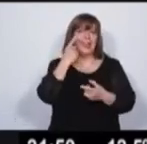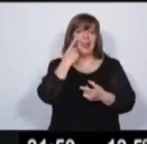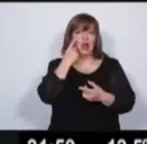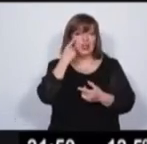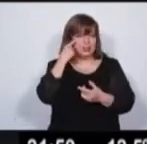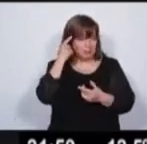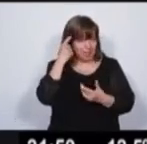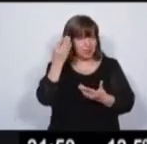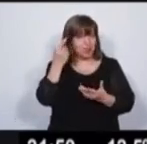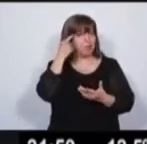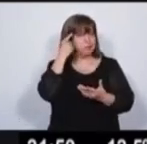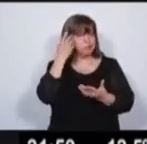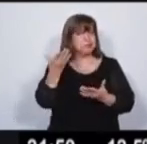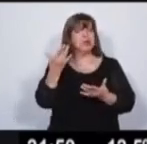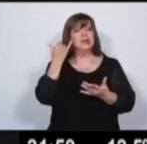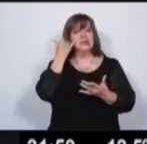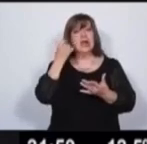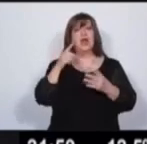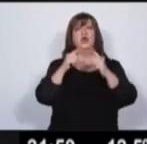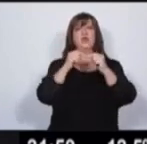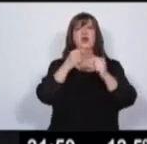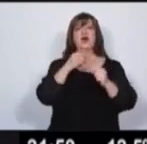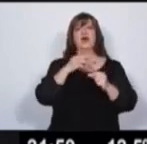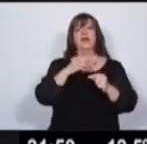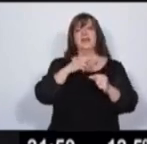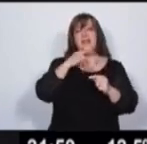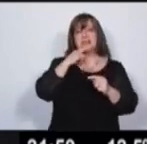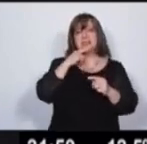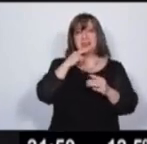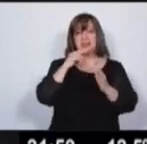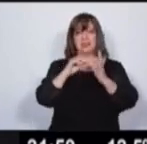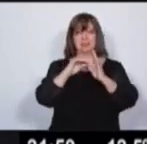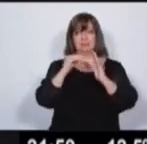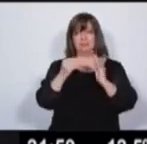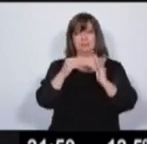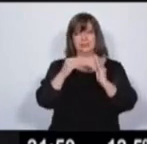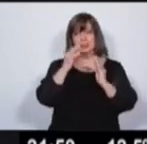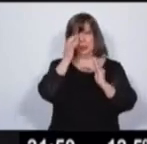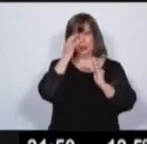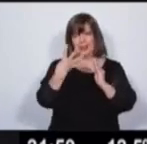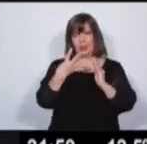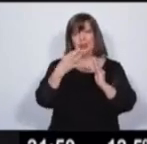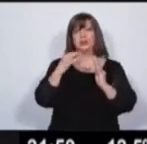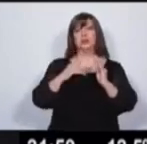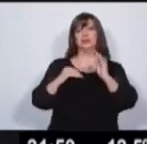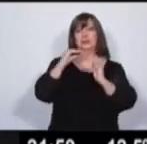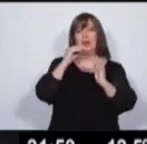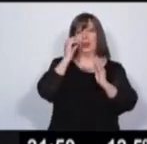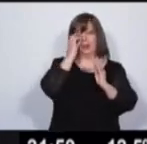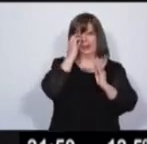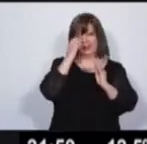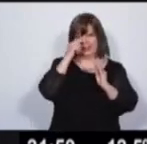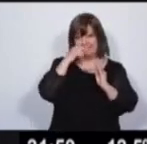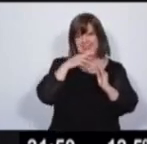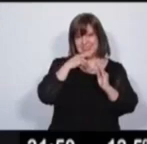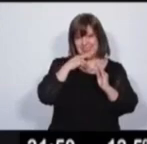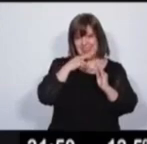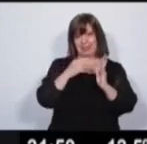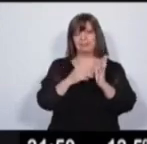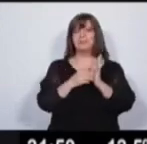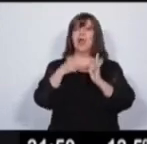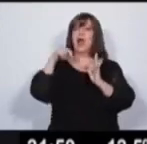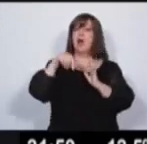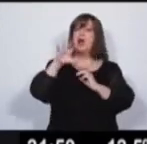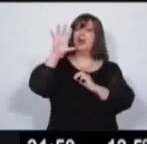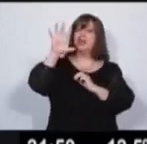en materia de conectividad sobre 24 pero paralelamente somos la provincia o una de las provincias la quinta